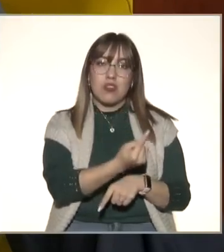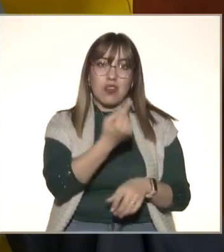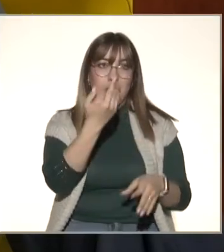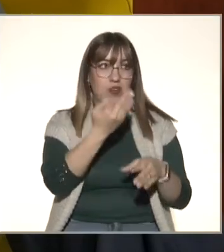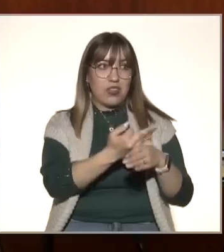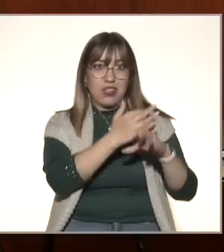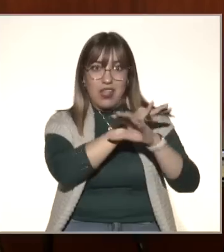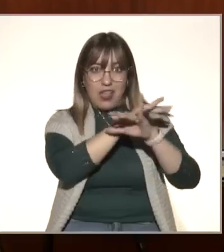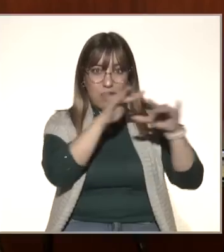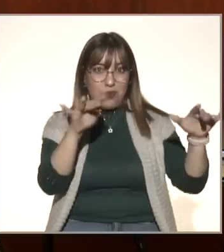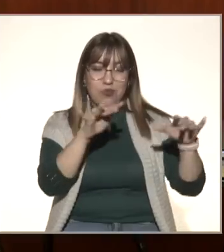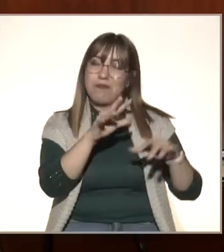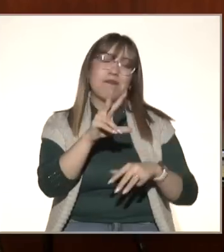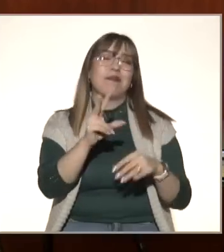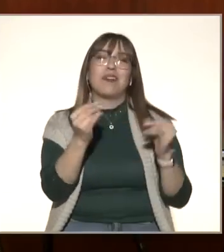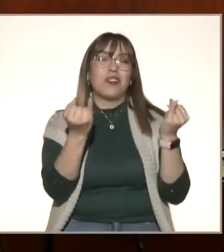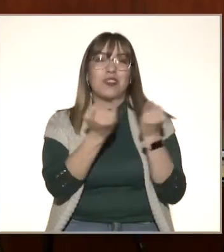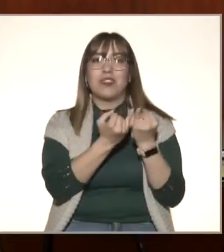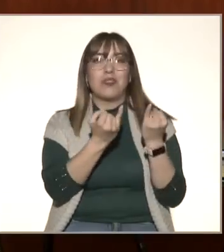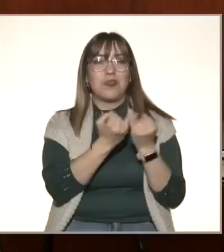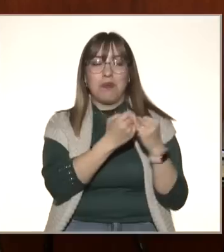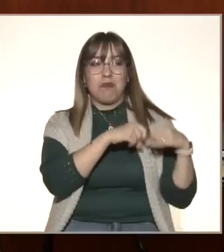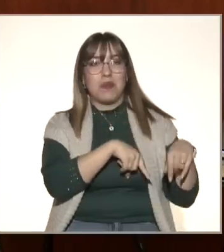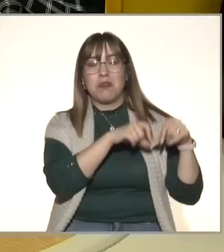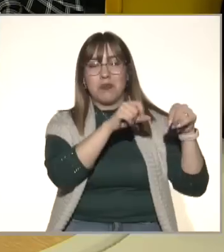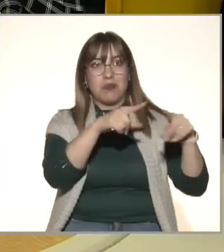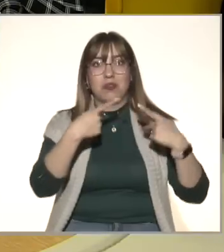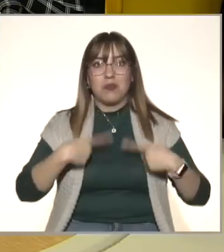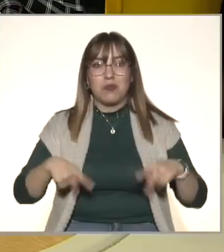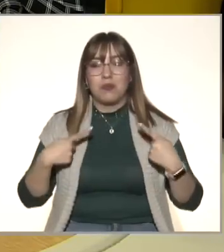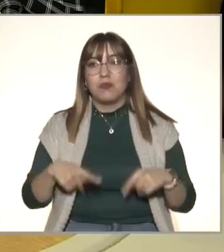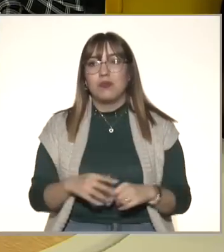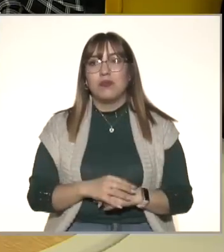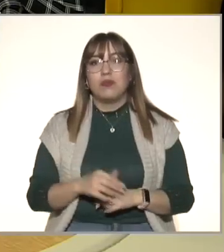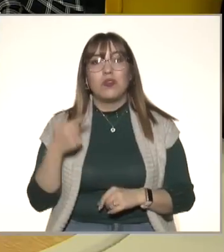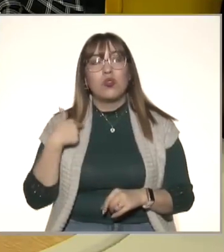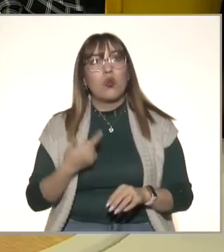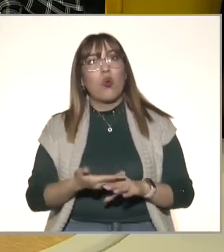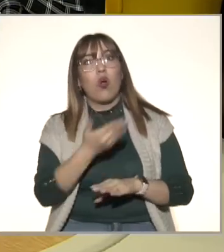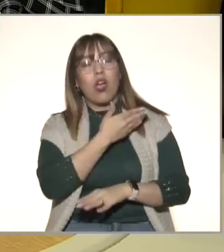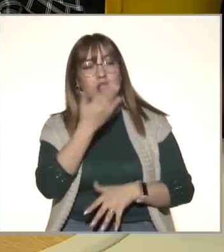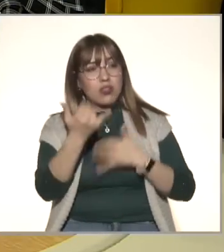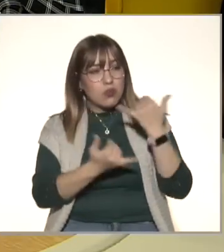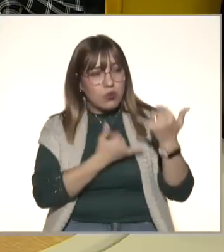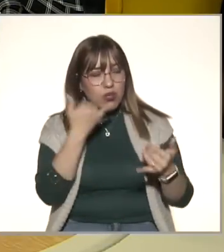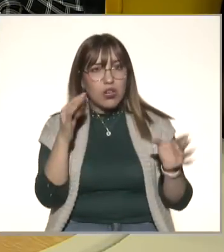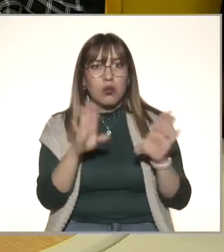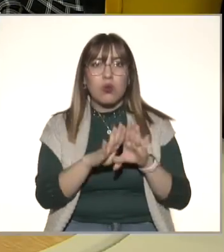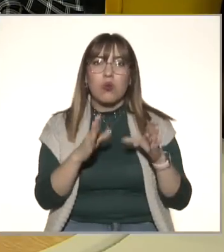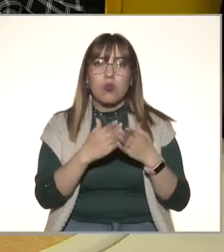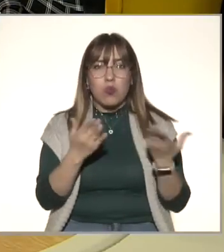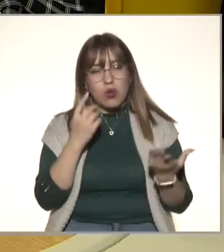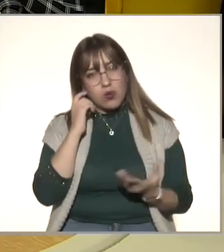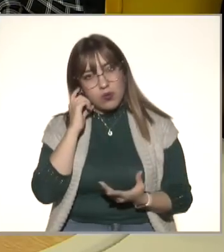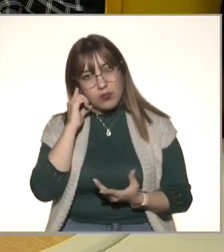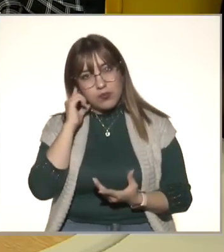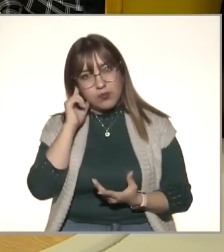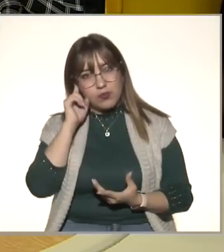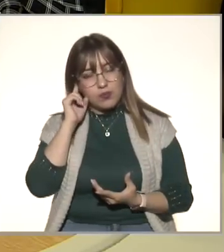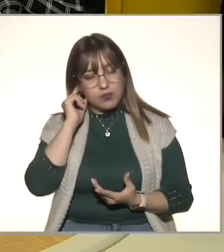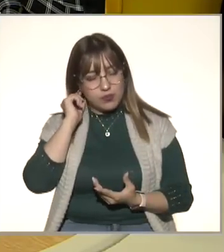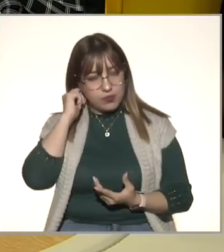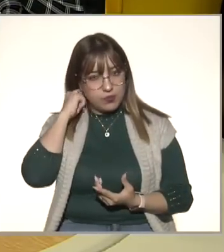de adultez. Ya no es la misma persona. Ya no es la misma. Nosotros pensamos, es que yo jugaba con él. Sí, pero ese hermano también creció,